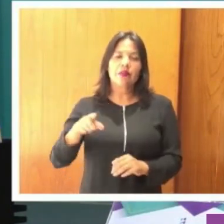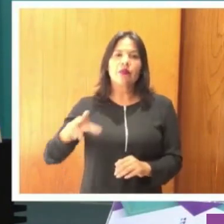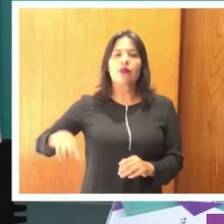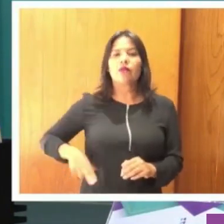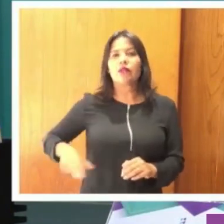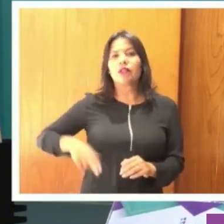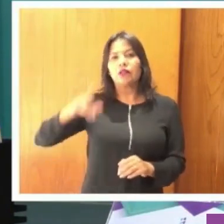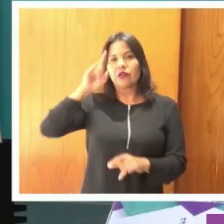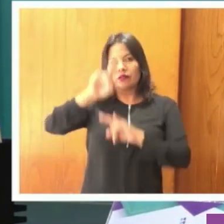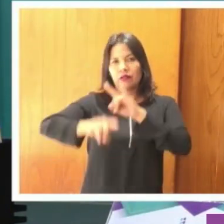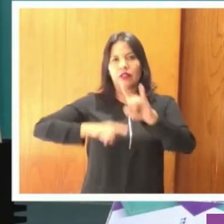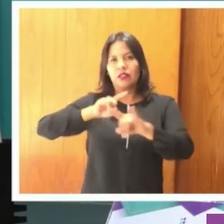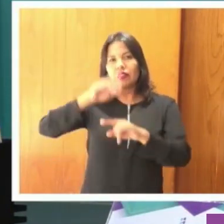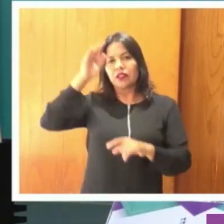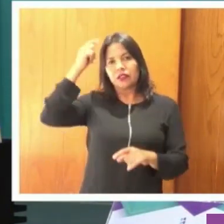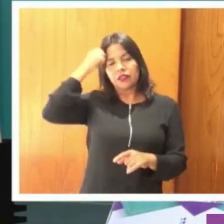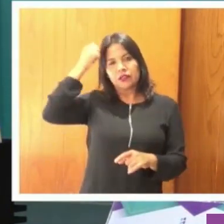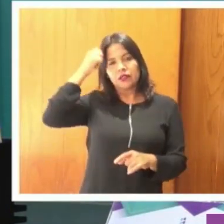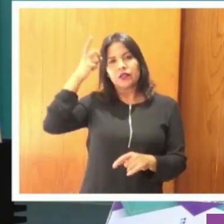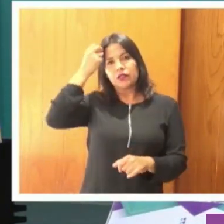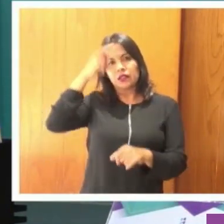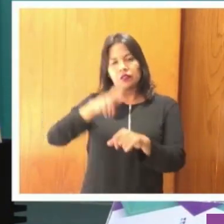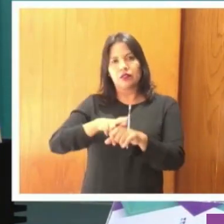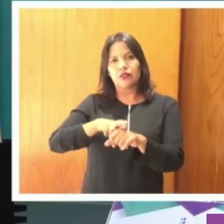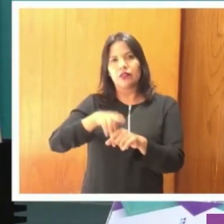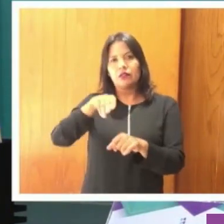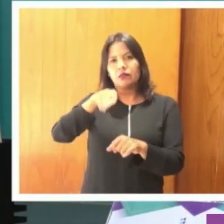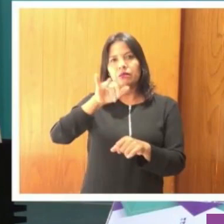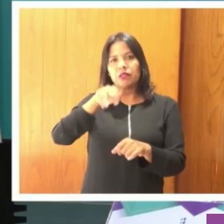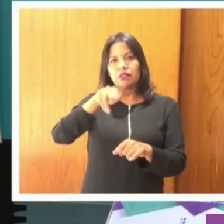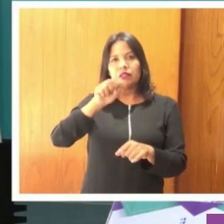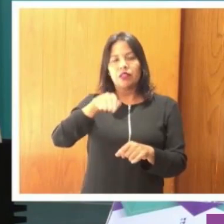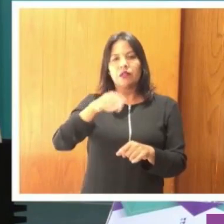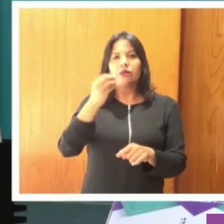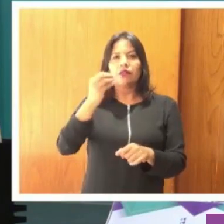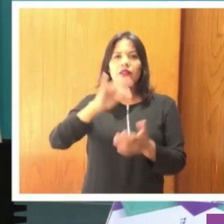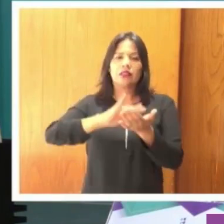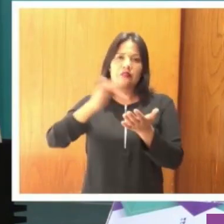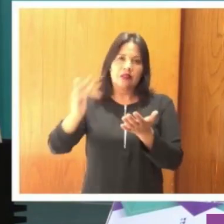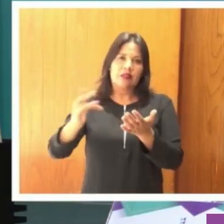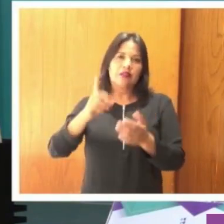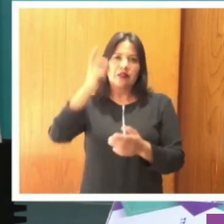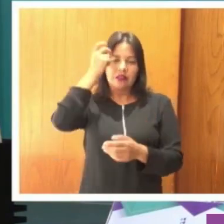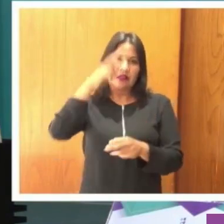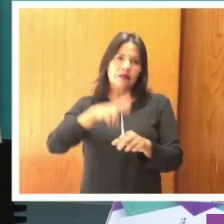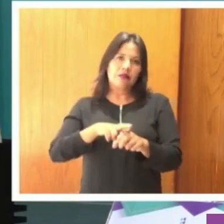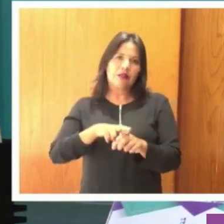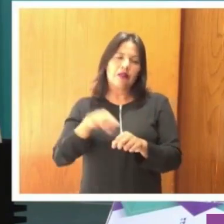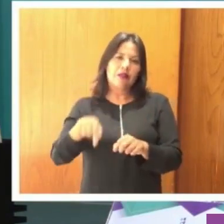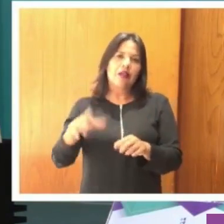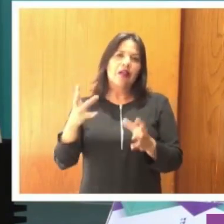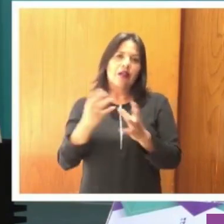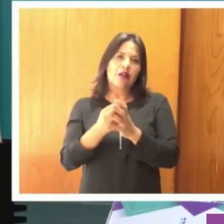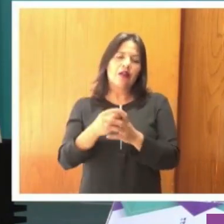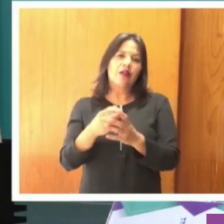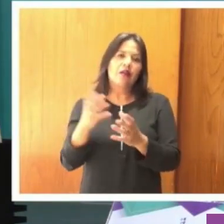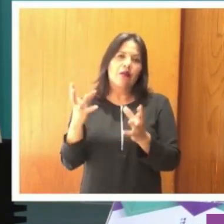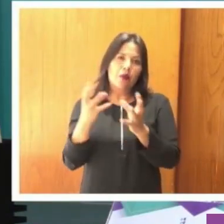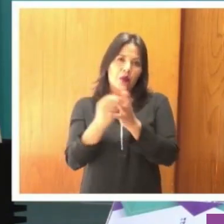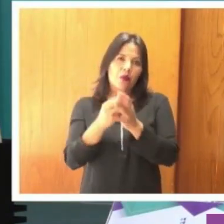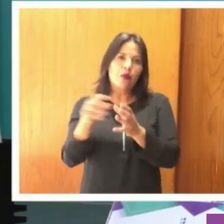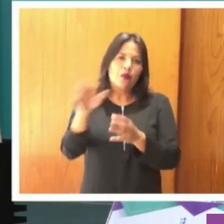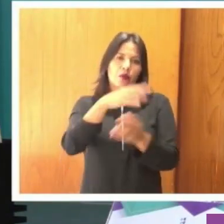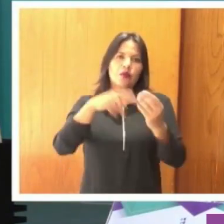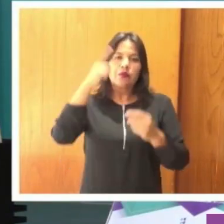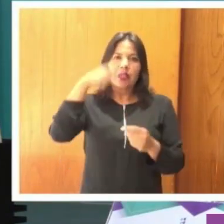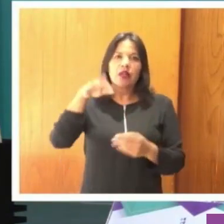de Texcoco, a la directora de planeación Miriam Sánchez Monsalvo. Gracias, directora, por acercarnos con el patronato